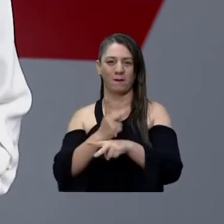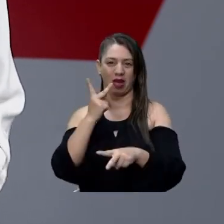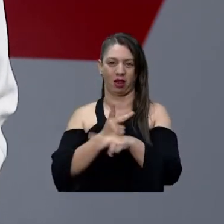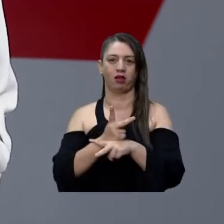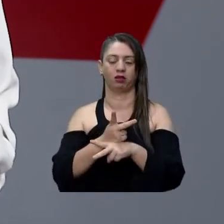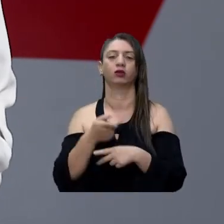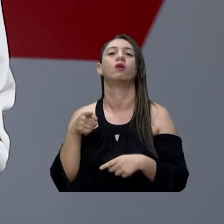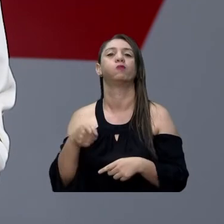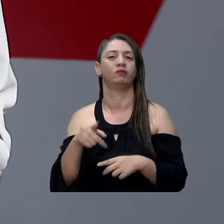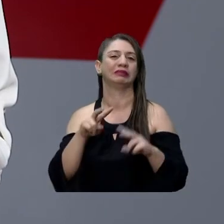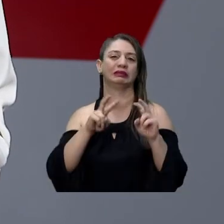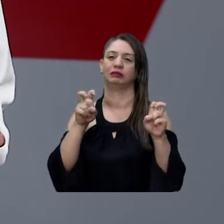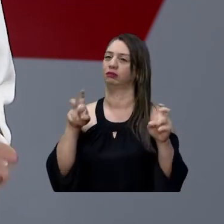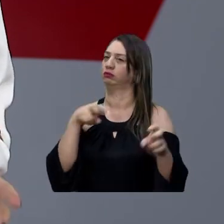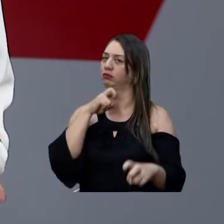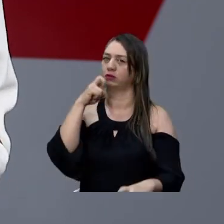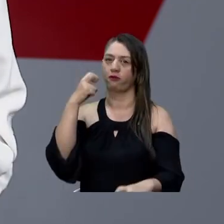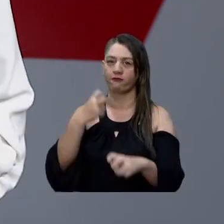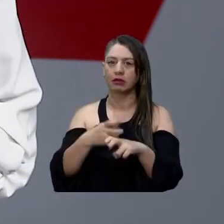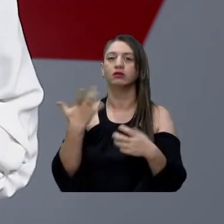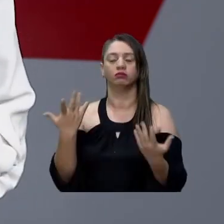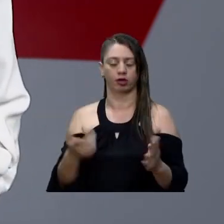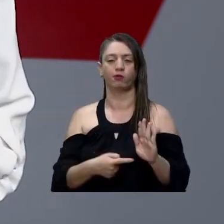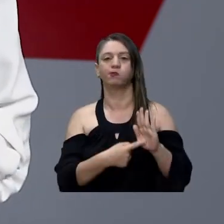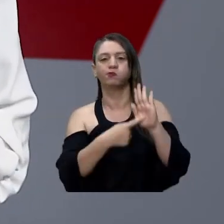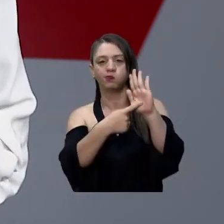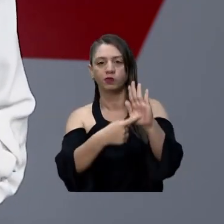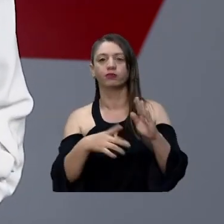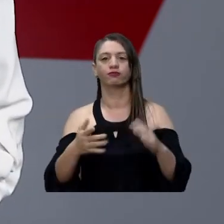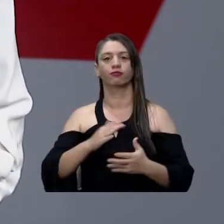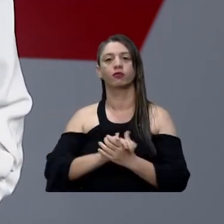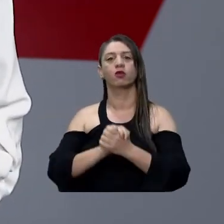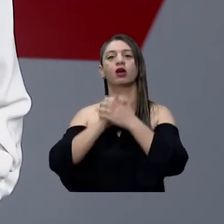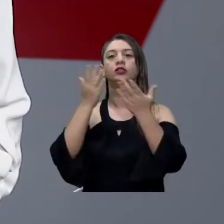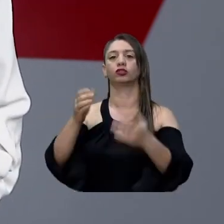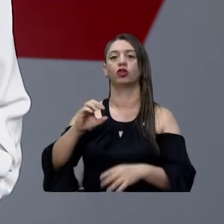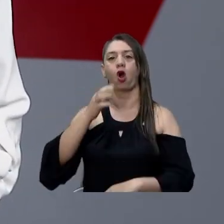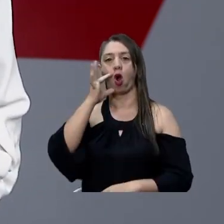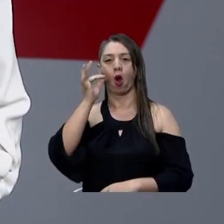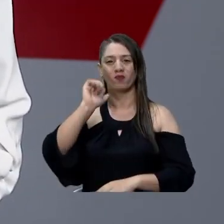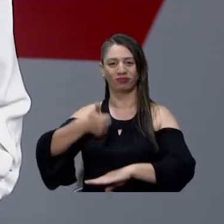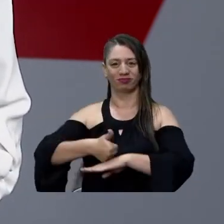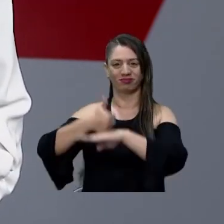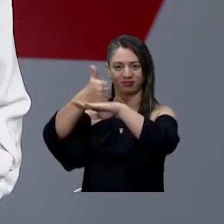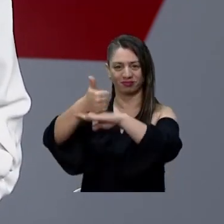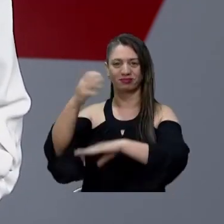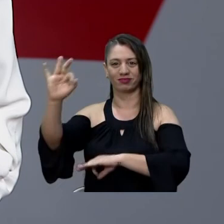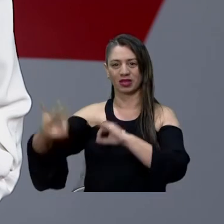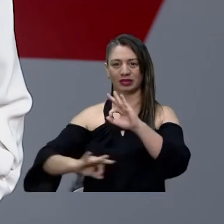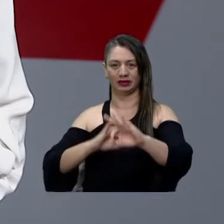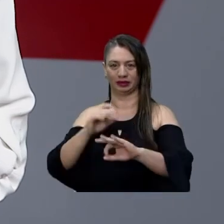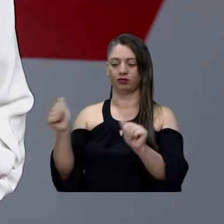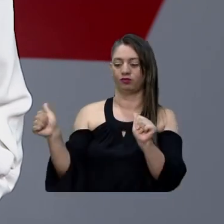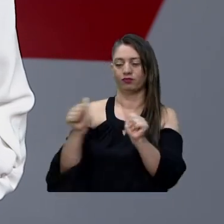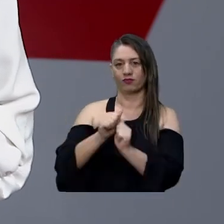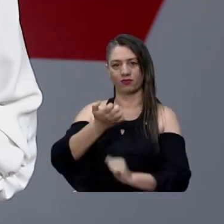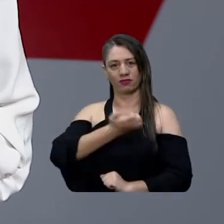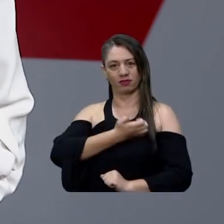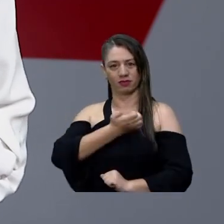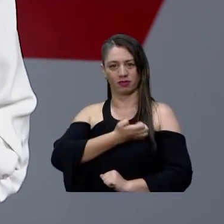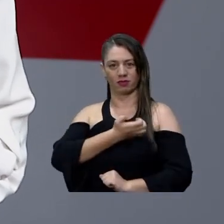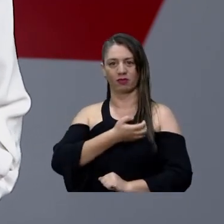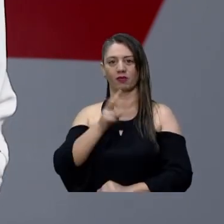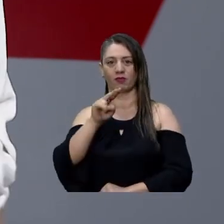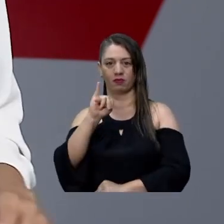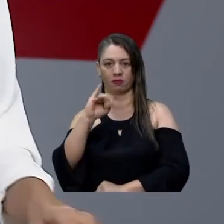ha sido un tema difícil, pero que arroja resultados. Saludamos a nuestro director Óscar López Noguera, quien se encuentra con el alcalde de esta ciudad,